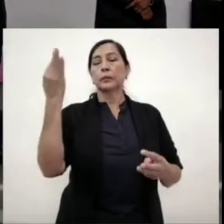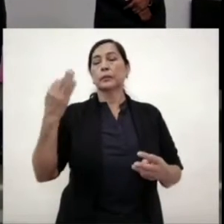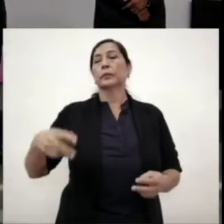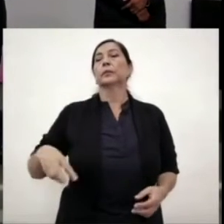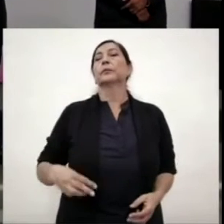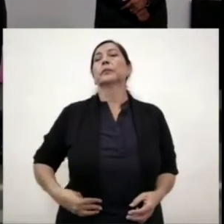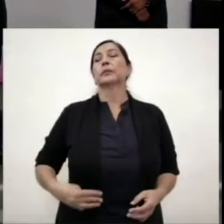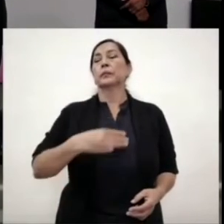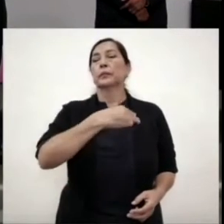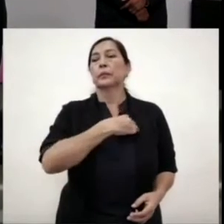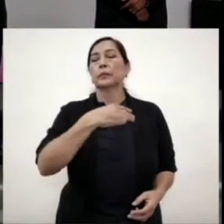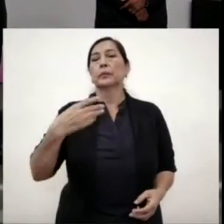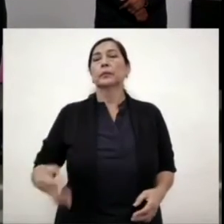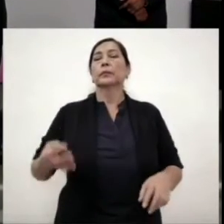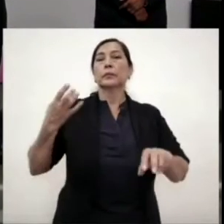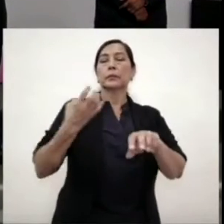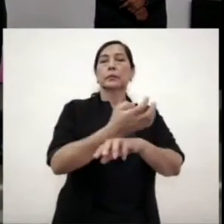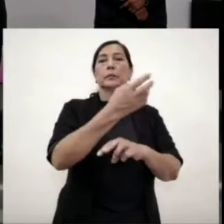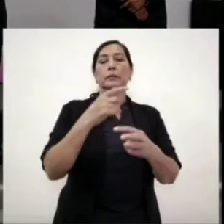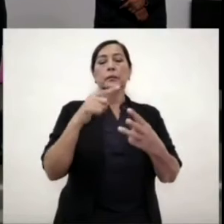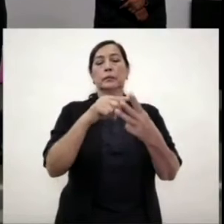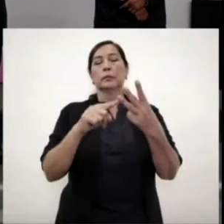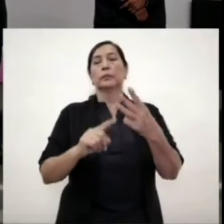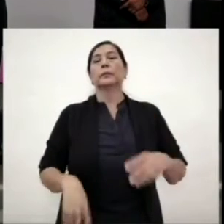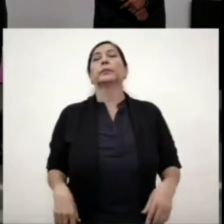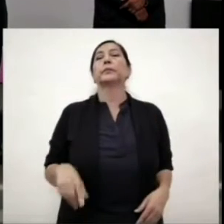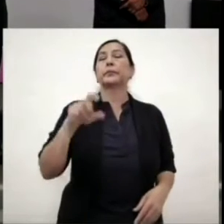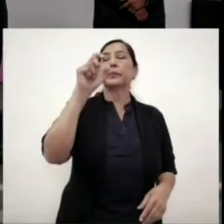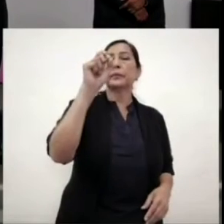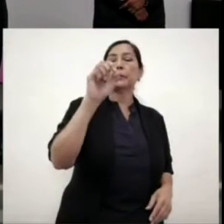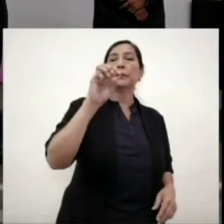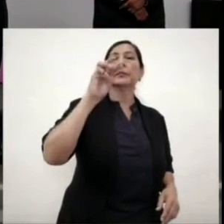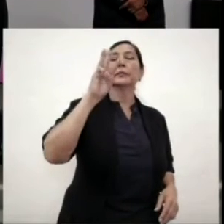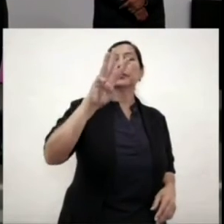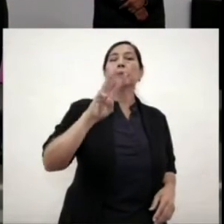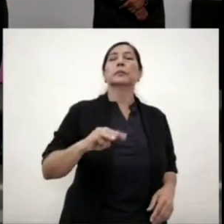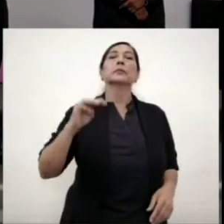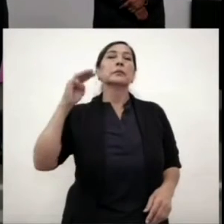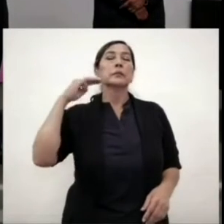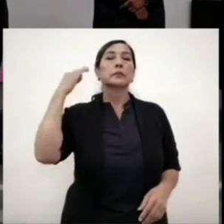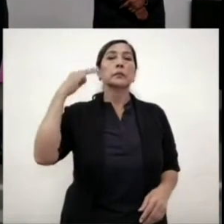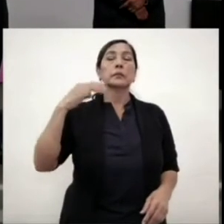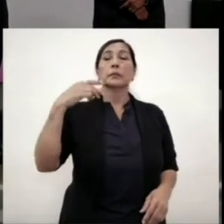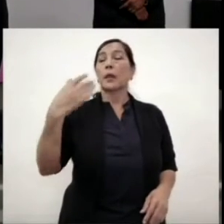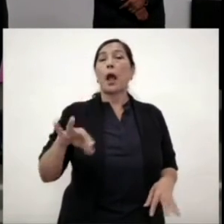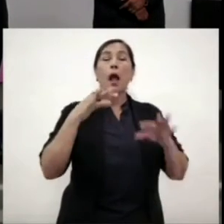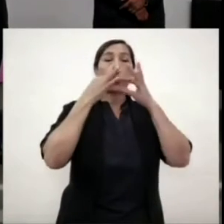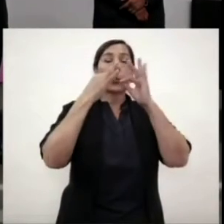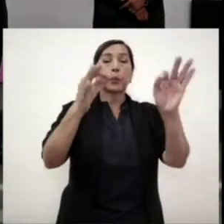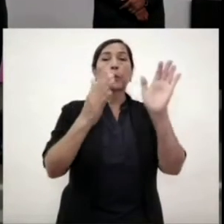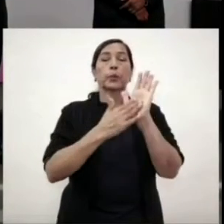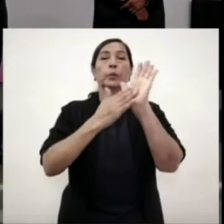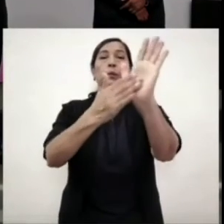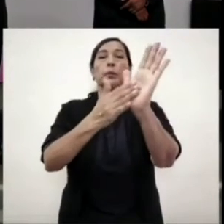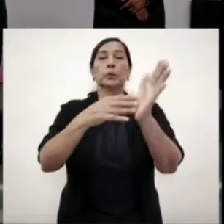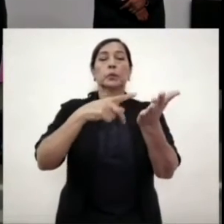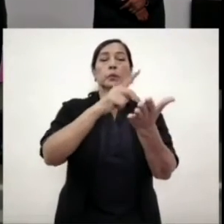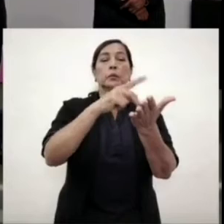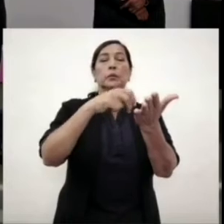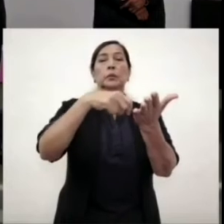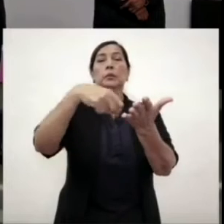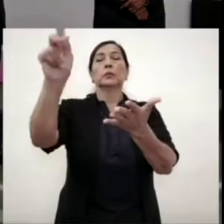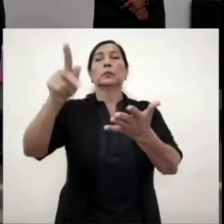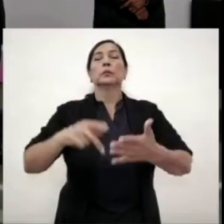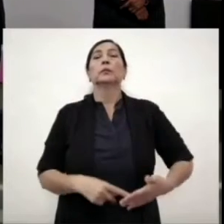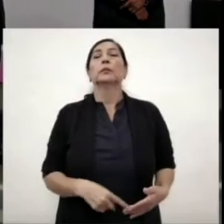del gobierno estatal. El 23 de marzo se publicó ya en el Diario Oficial de la Federación el convenio para la